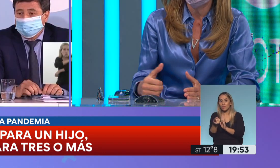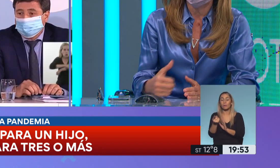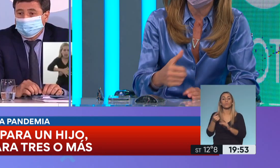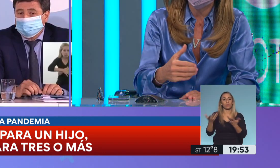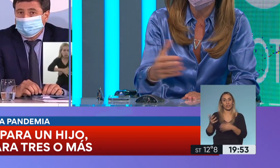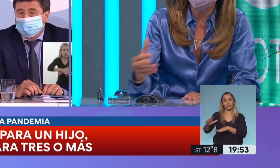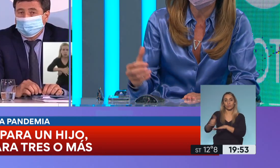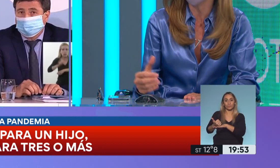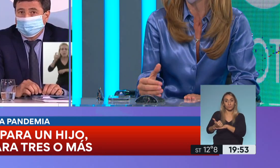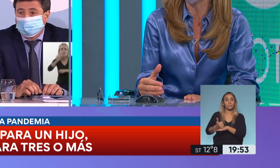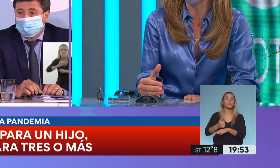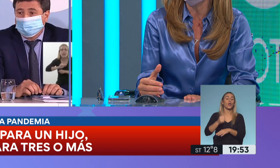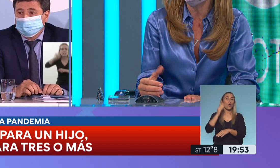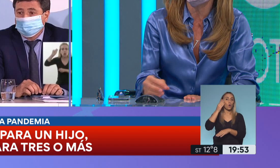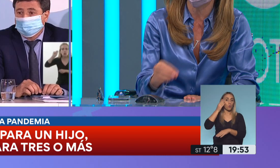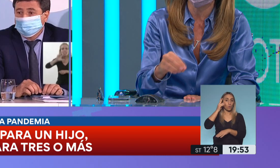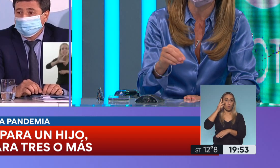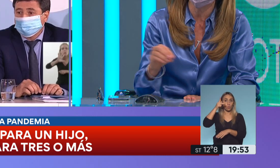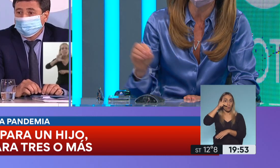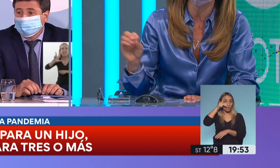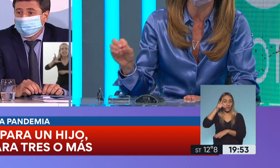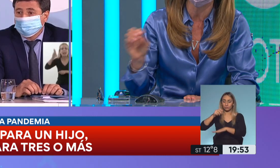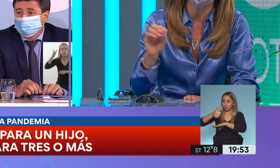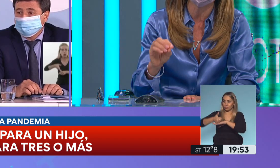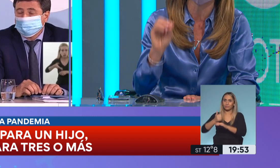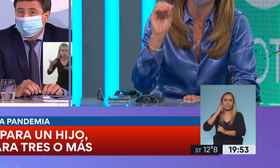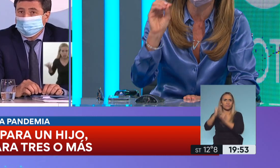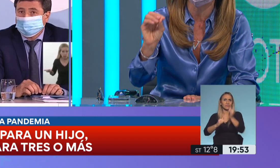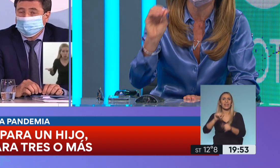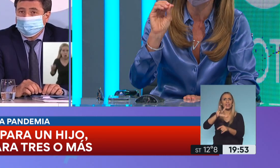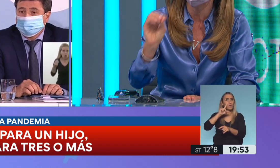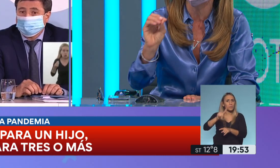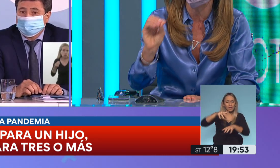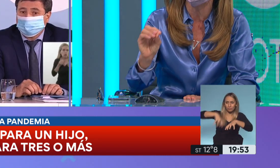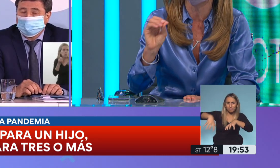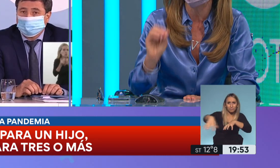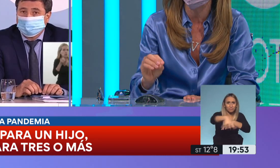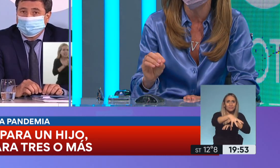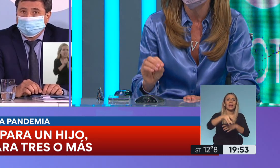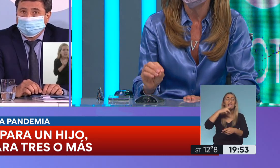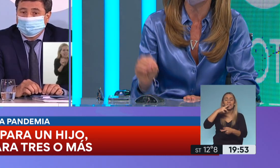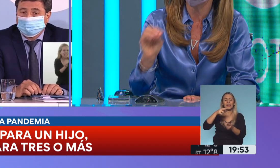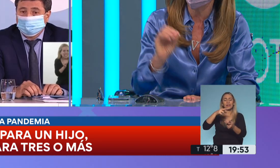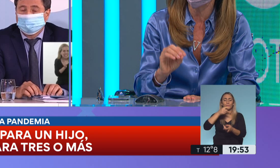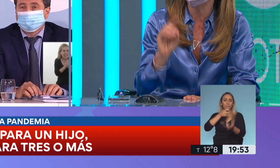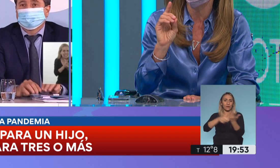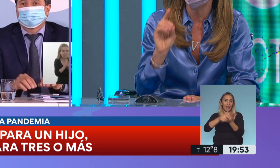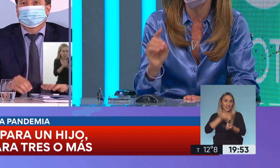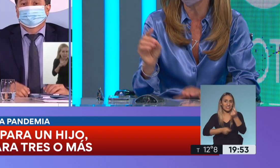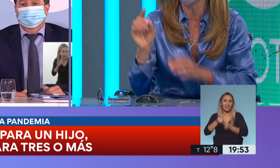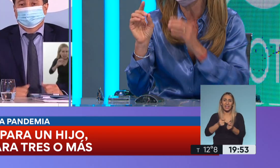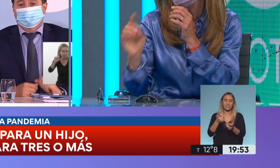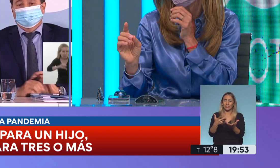contando la posibilidad de empezar a trabajar con más de 3.000 puntos de venta de cortes, de 11 cortes de carne, a